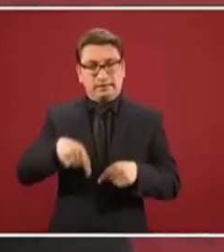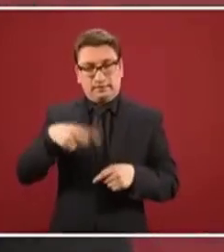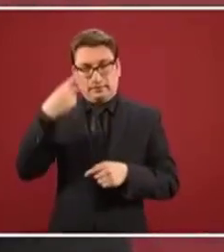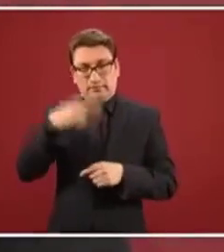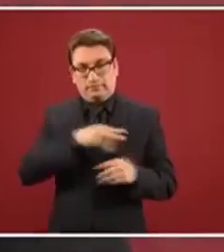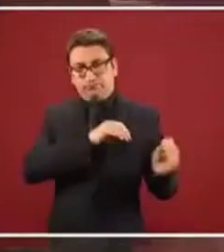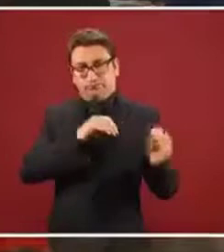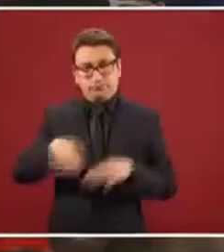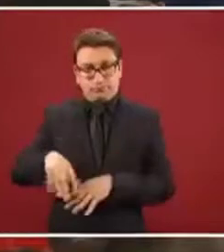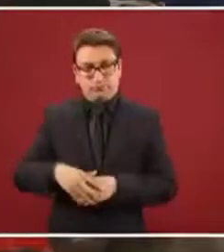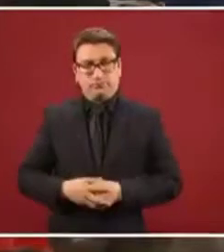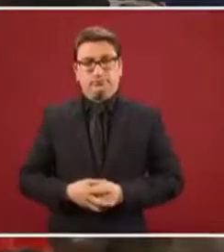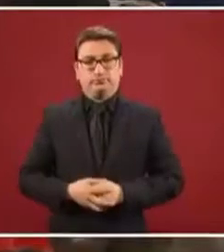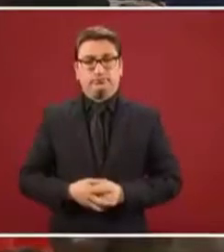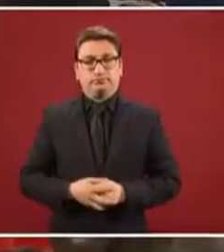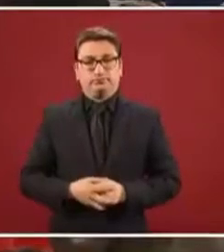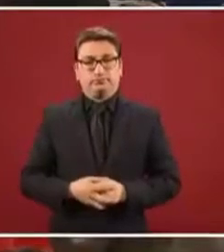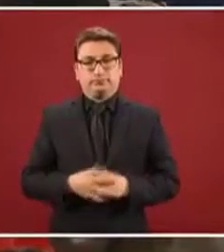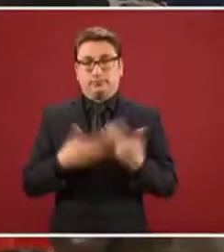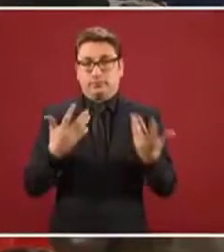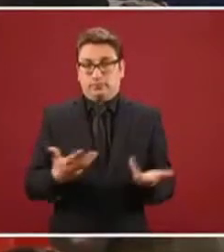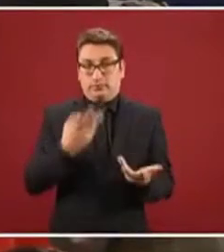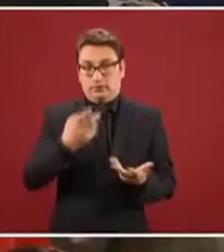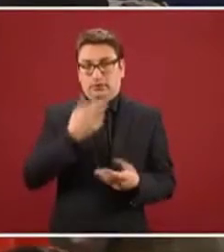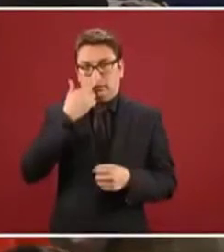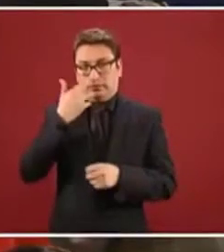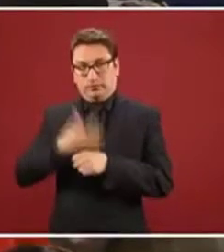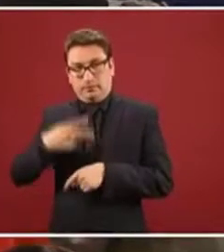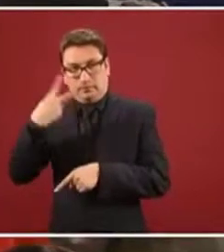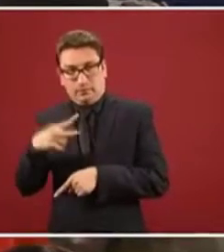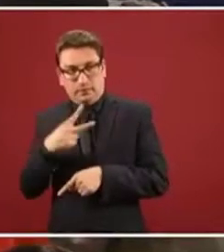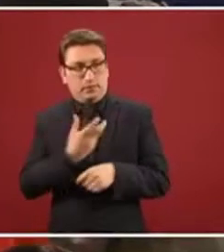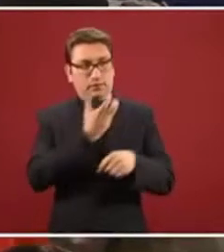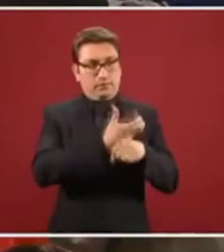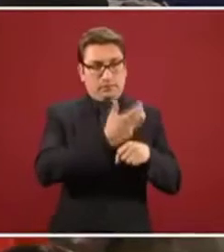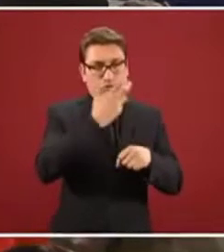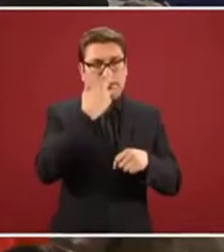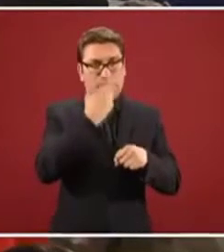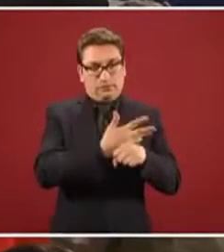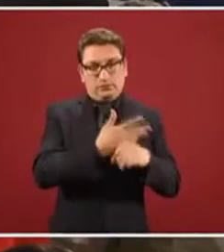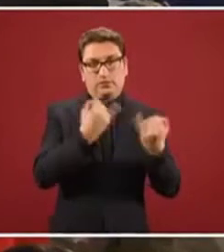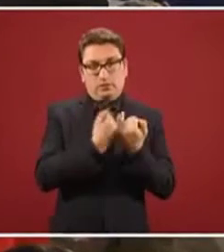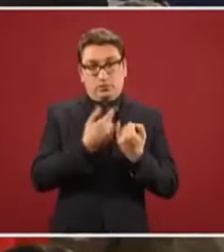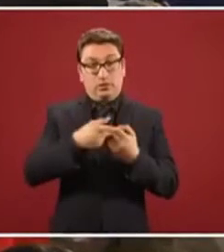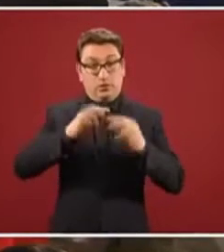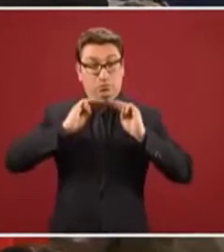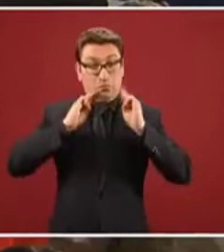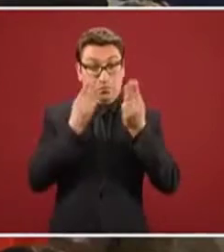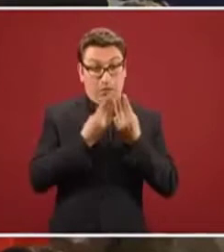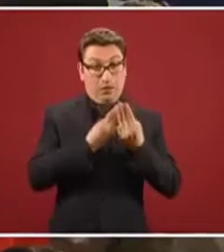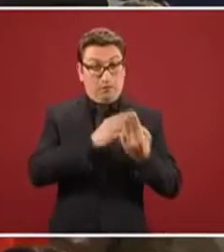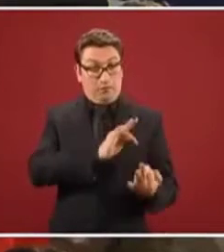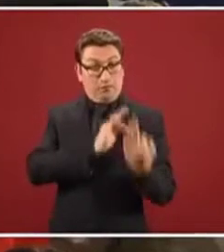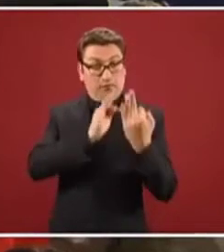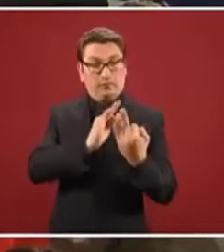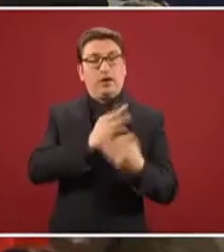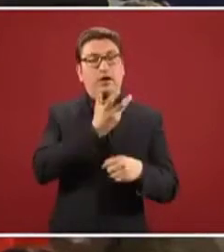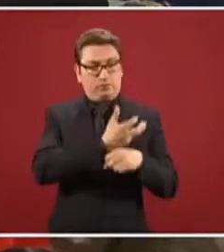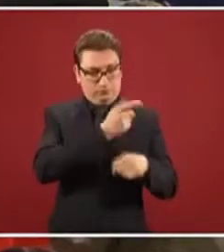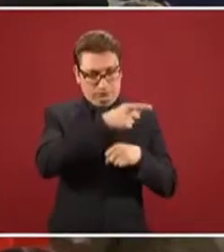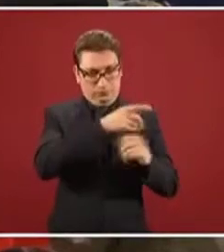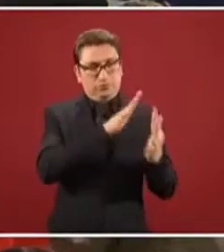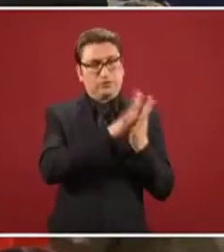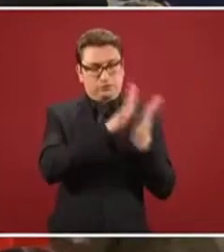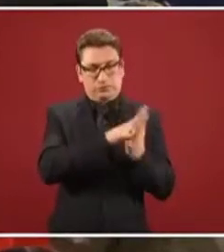México. Entonces, corresponsabilidad. Si estamos en una batalla contra el crimen organizado, se necesita que Estados Unidos participe y lo